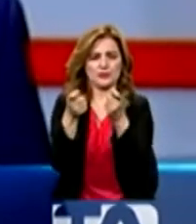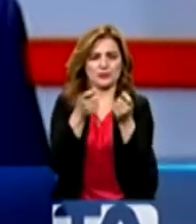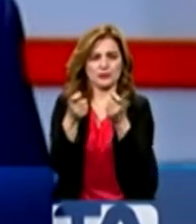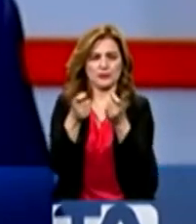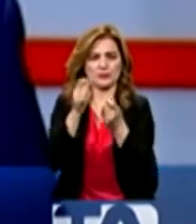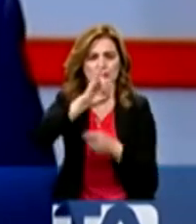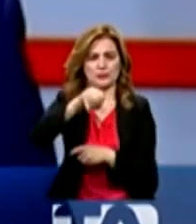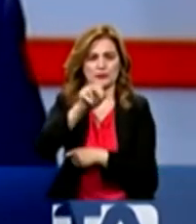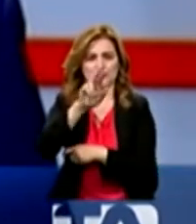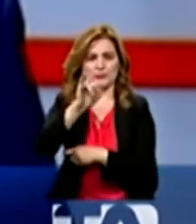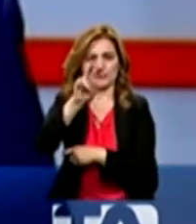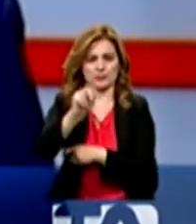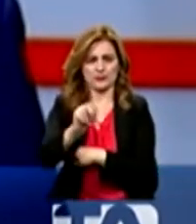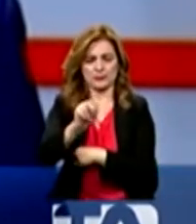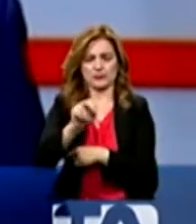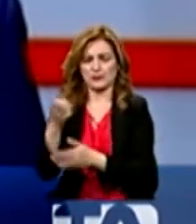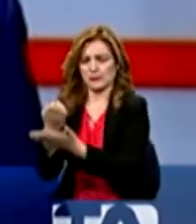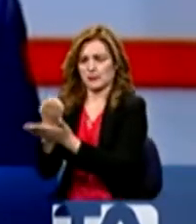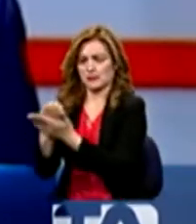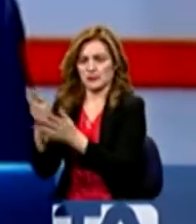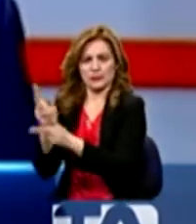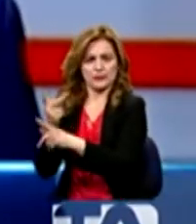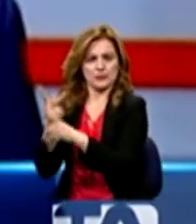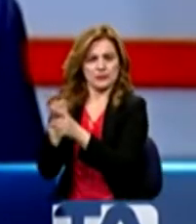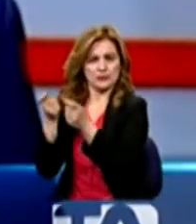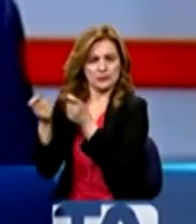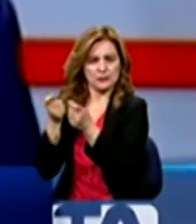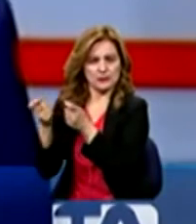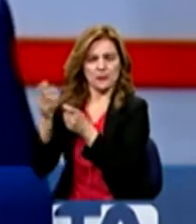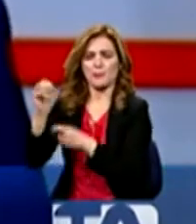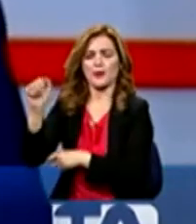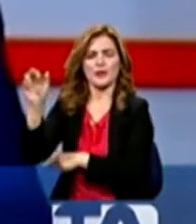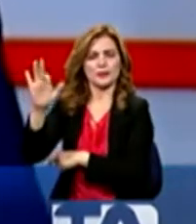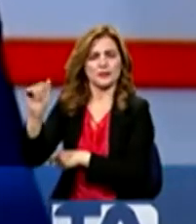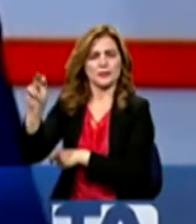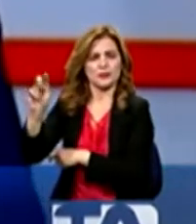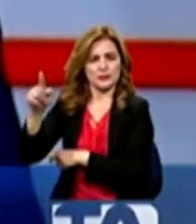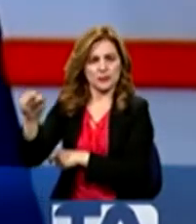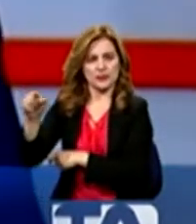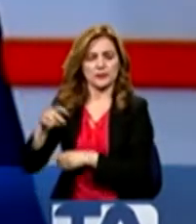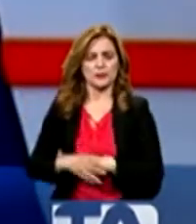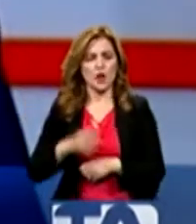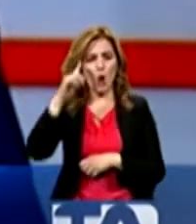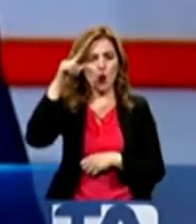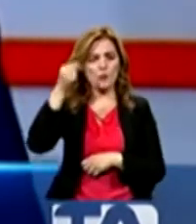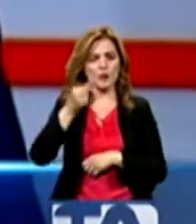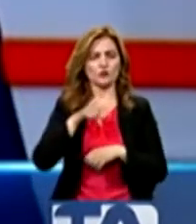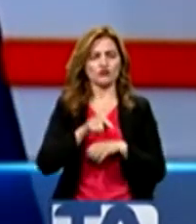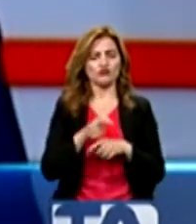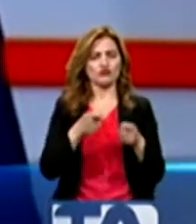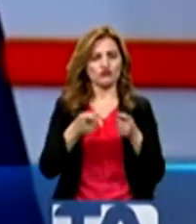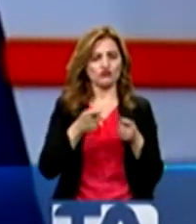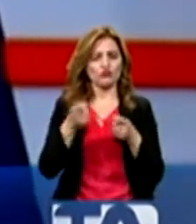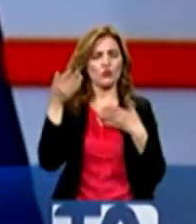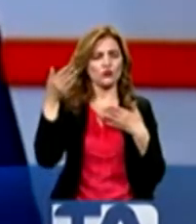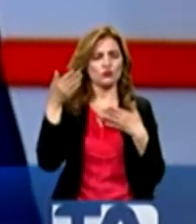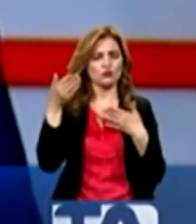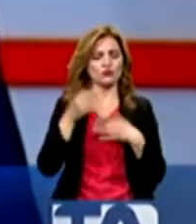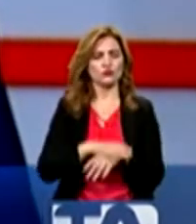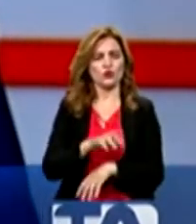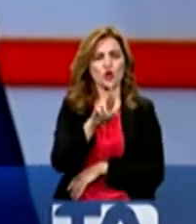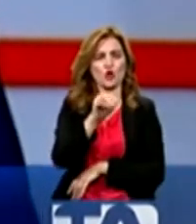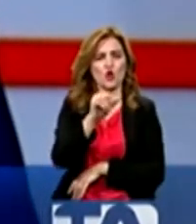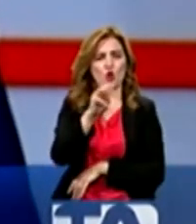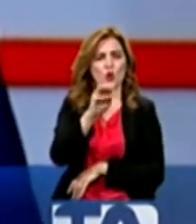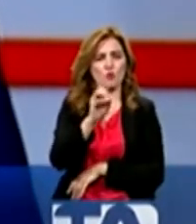Osvaldo Jarrín, el de economía y producción, dirigido por Richard Martínez, el de gobernabilidad y gestión política por María Paula